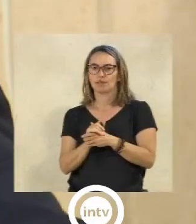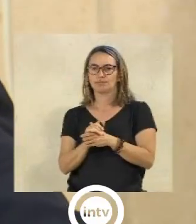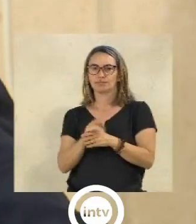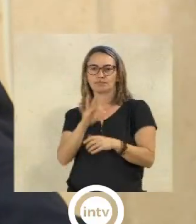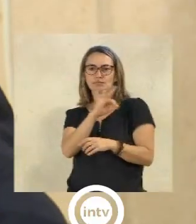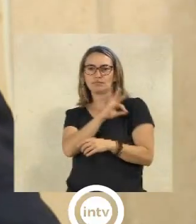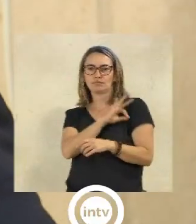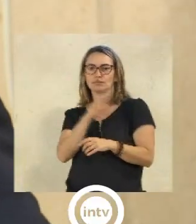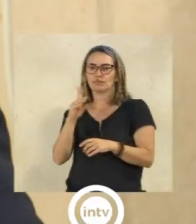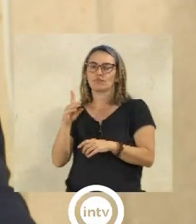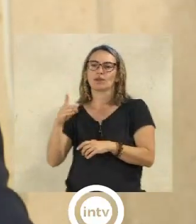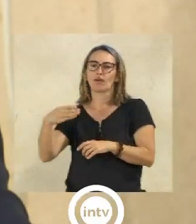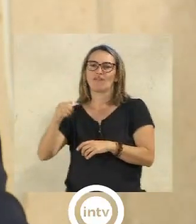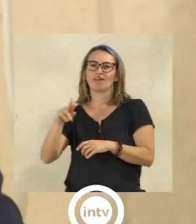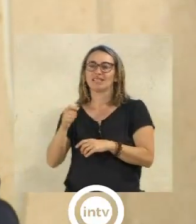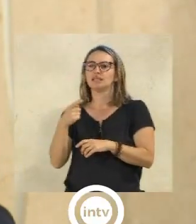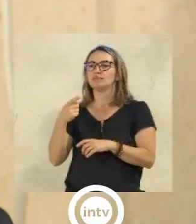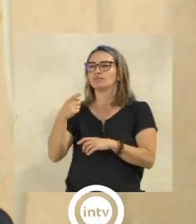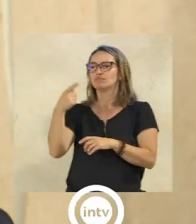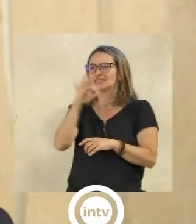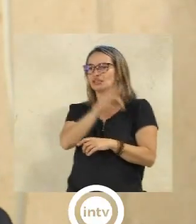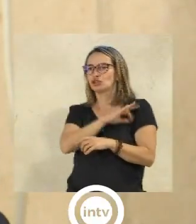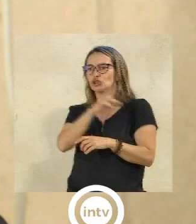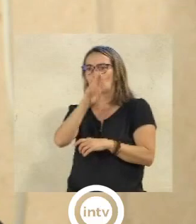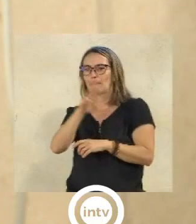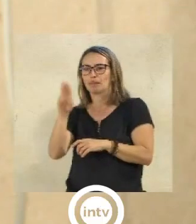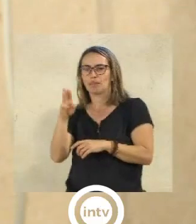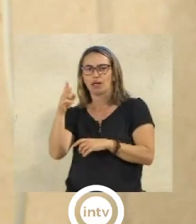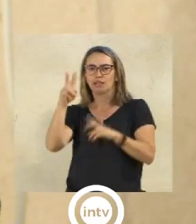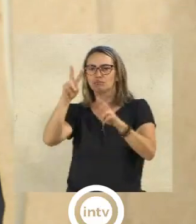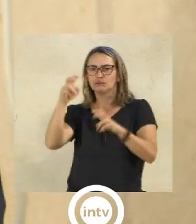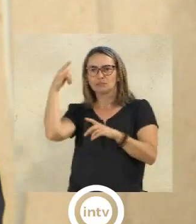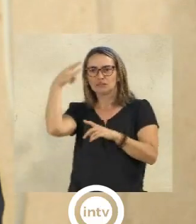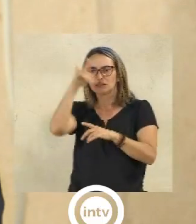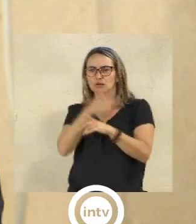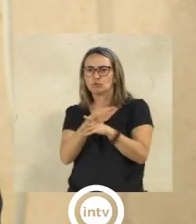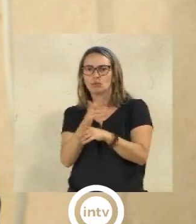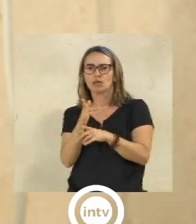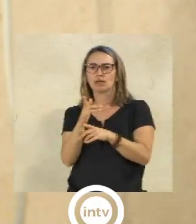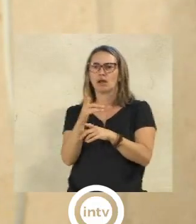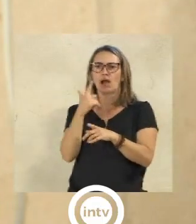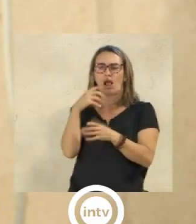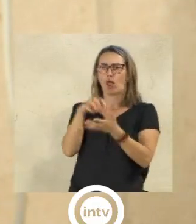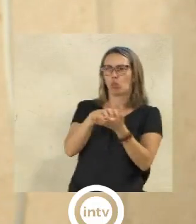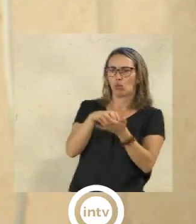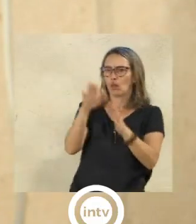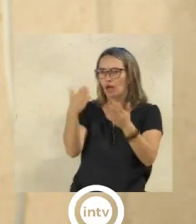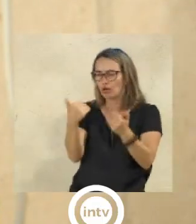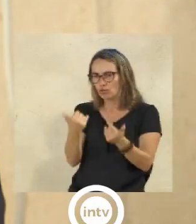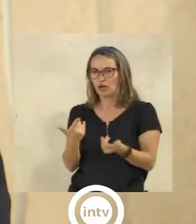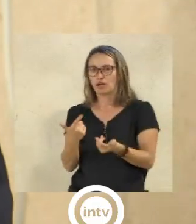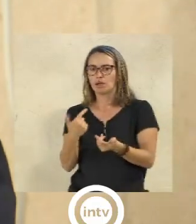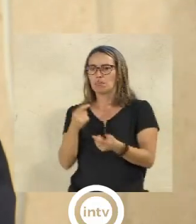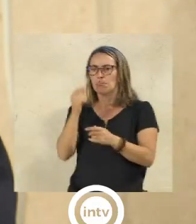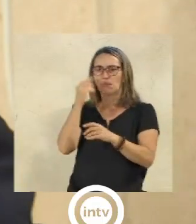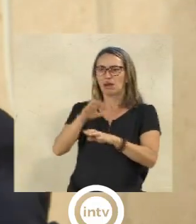señor de la blanca señores del partido popular la tauromaquia no está en cuestión esto usted parece que no lo tiene claro